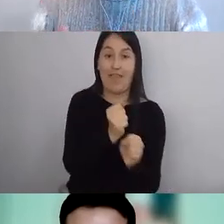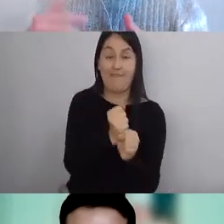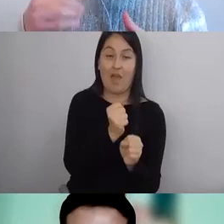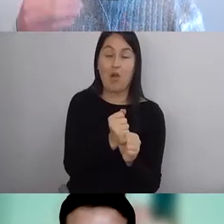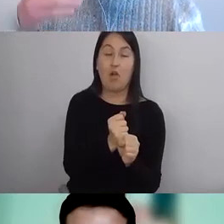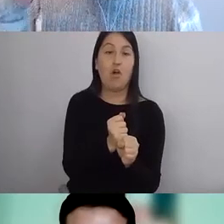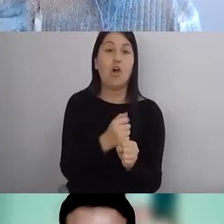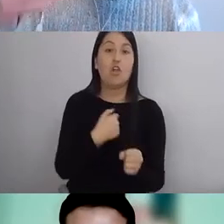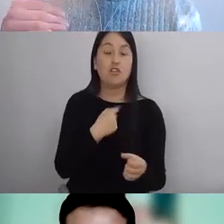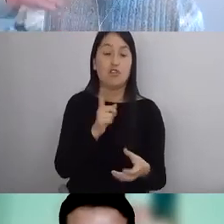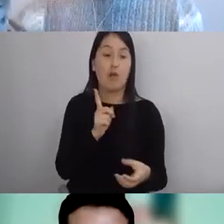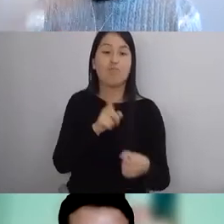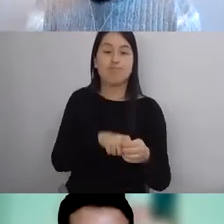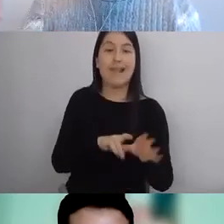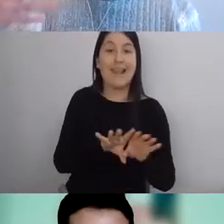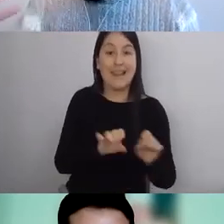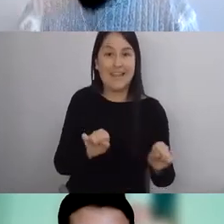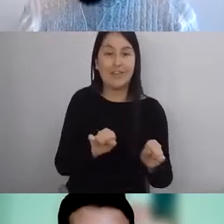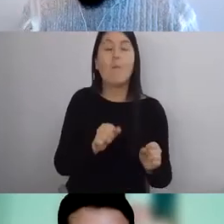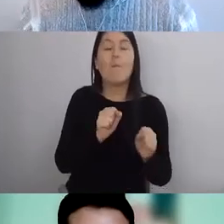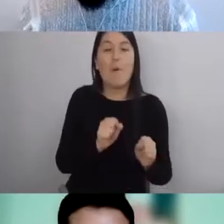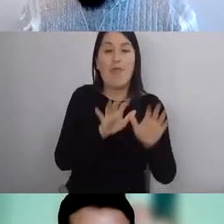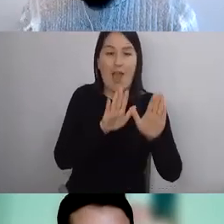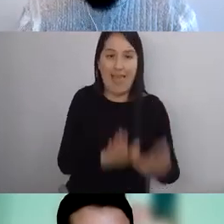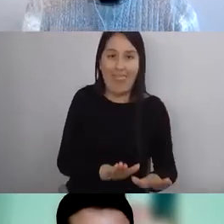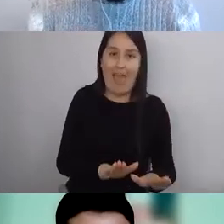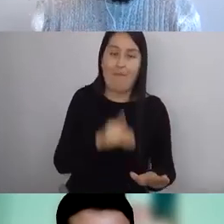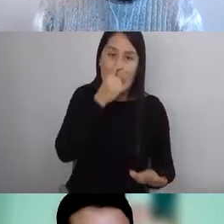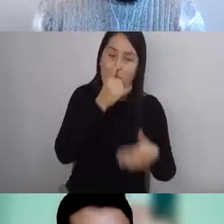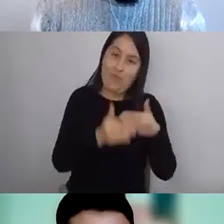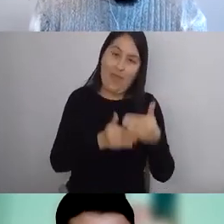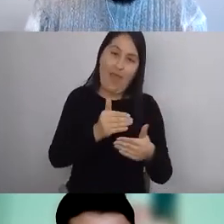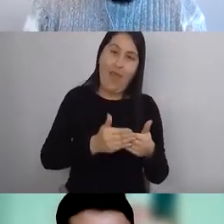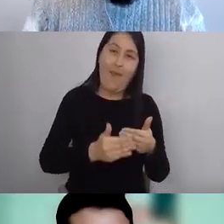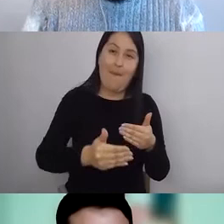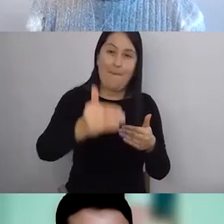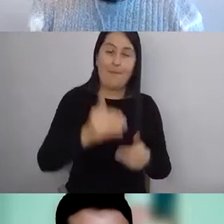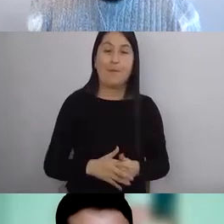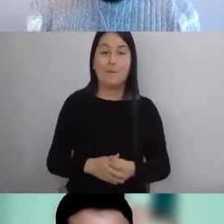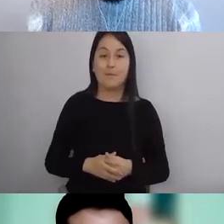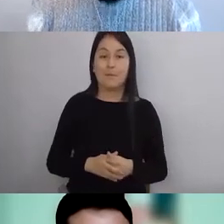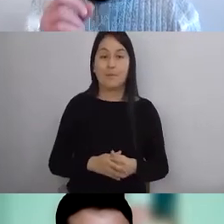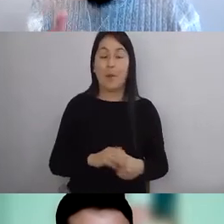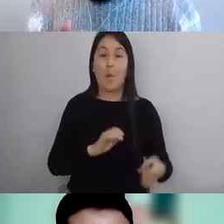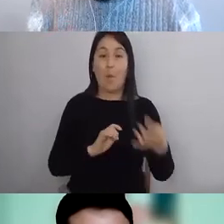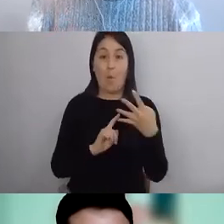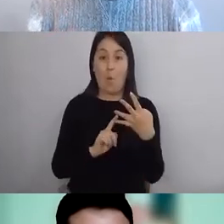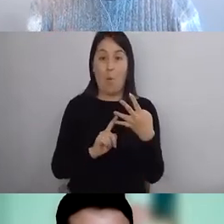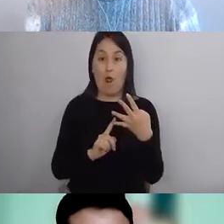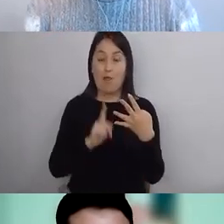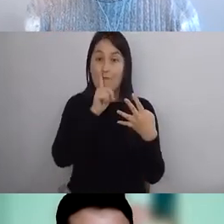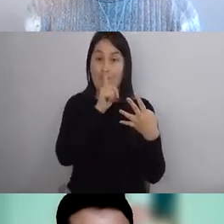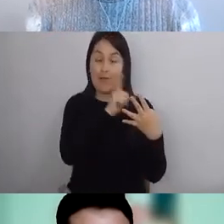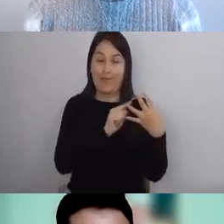haya quedado, tengo más posibilidad de quedarme un buen tiempo en ese lugar de trabajo. ¿Ya? Cuarto punto y final de